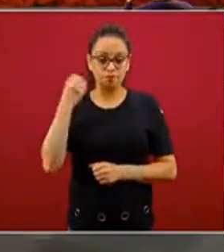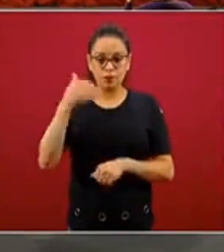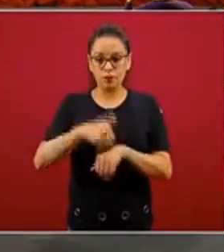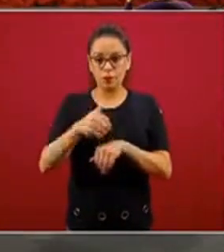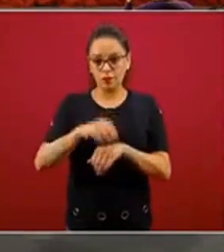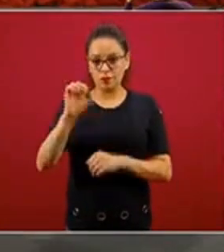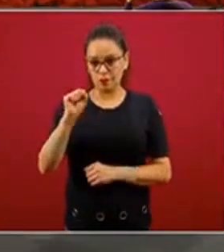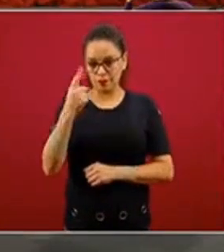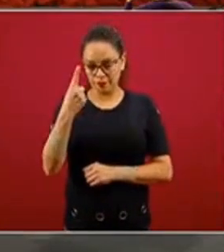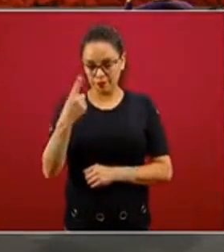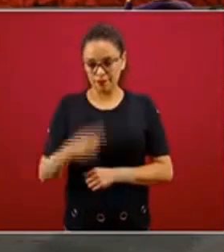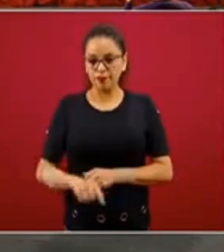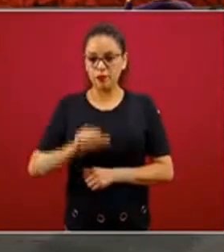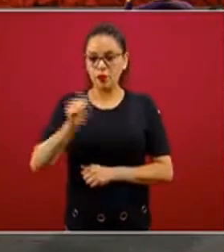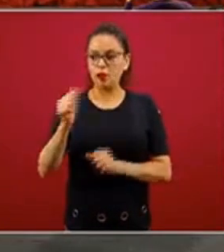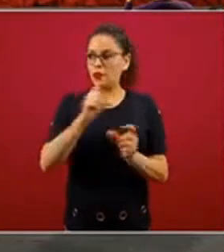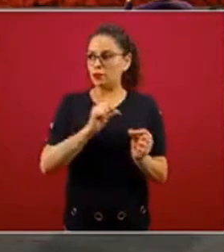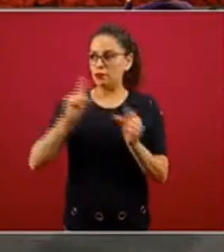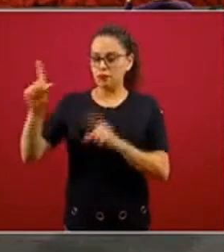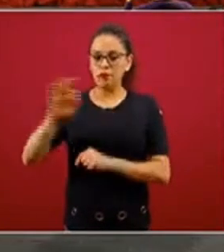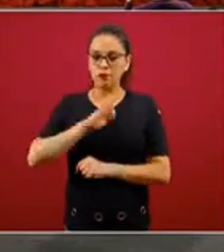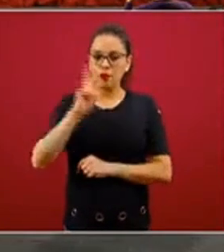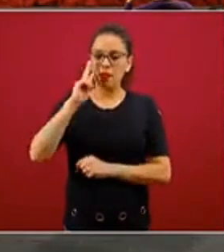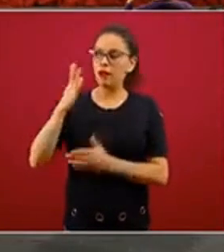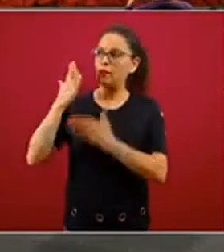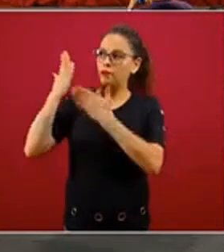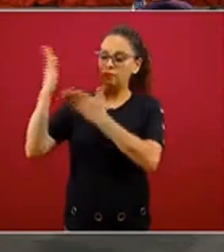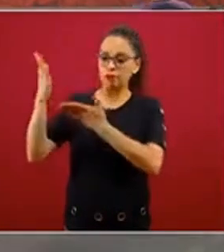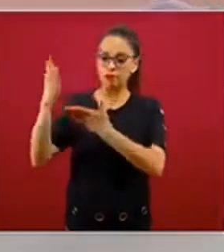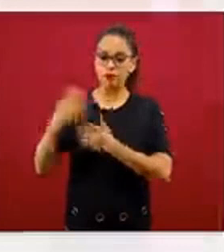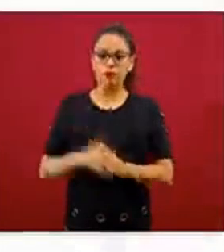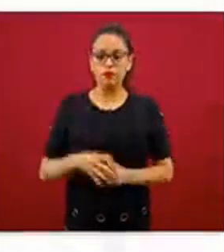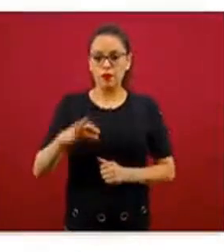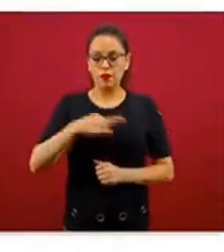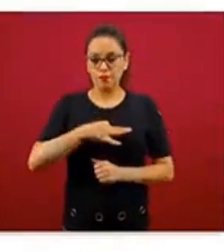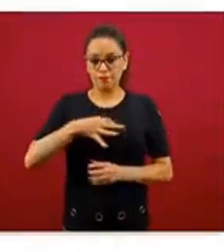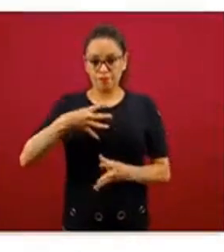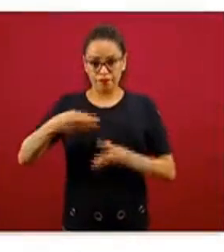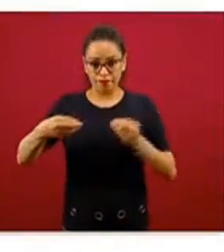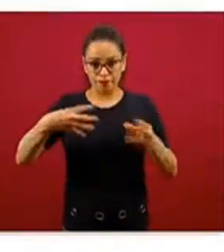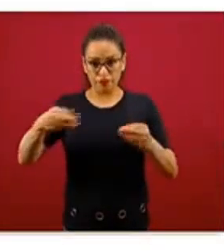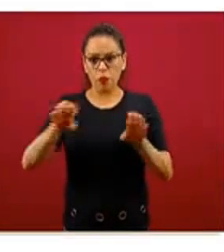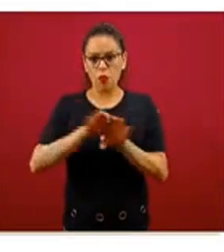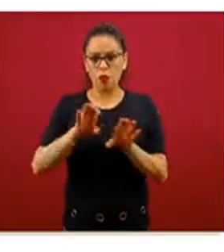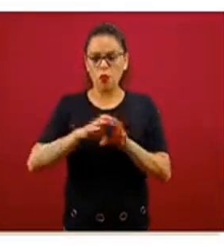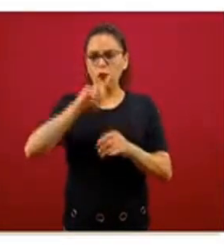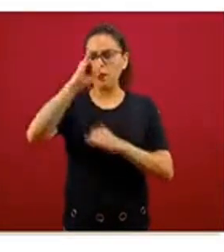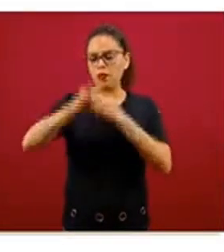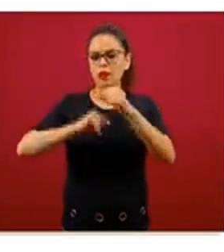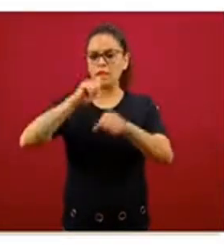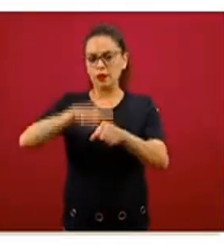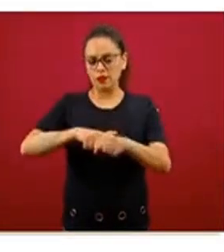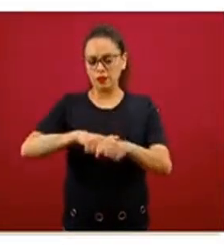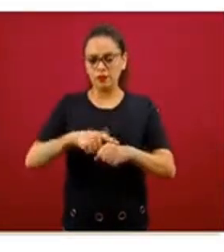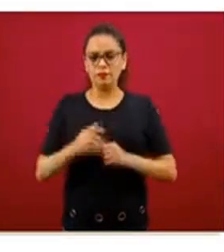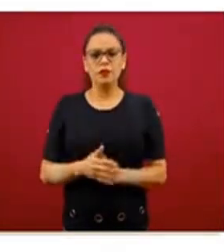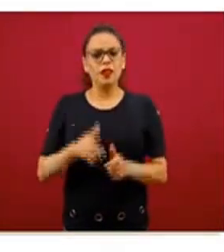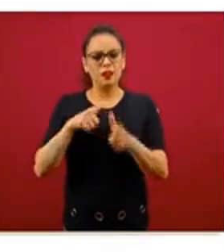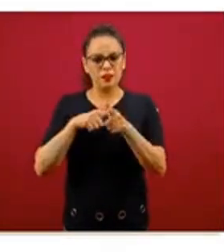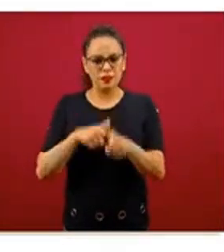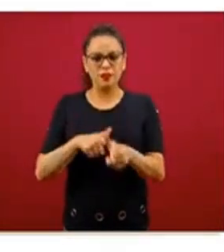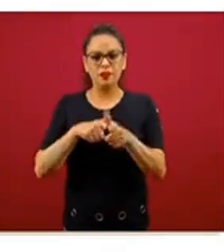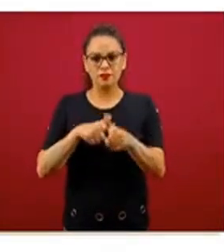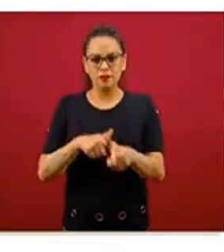podemos ver cuál ha sido la progresión de la pandemia a nivel internacional. Continúa la contracción de la misma,